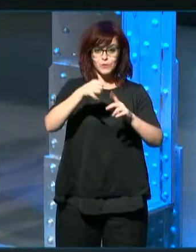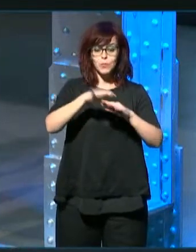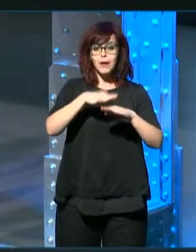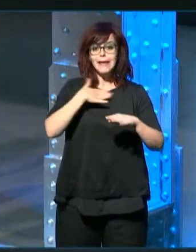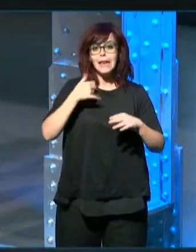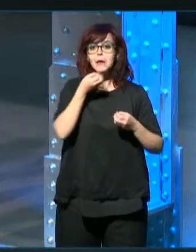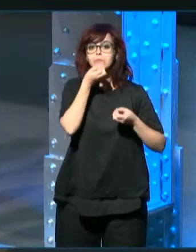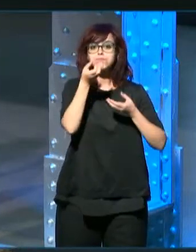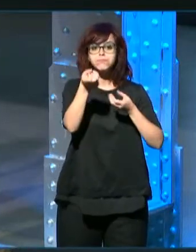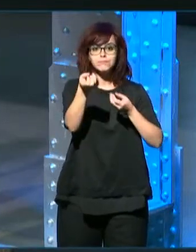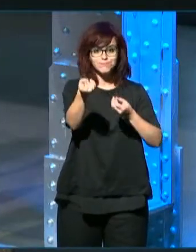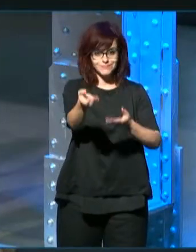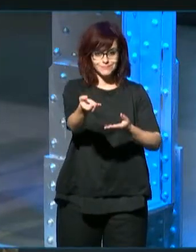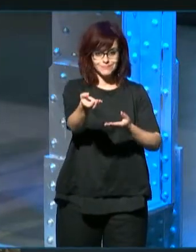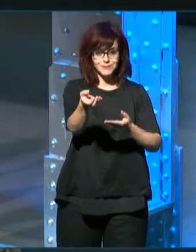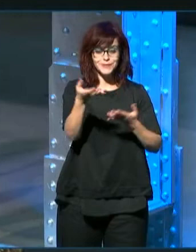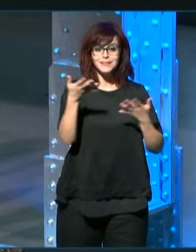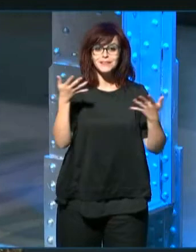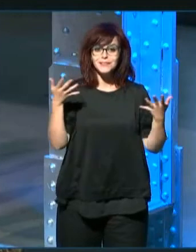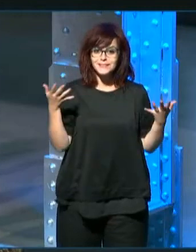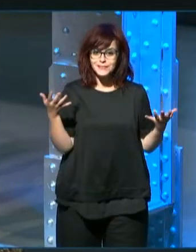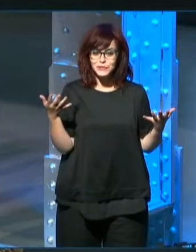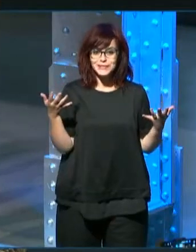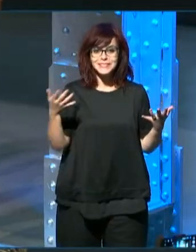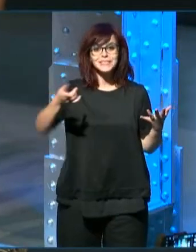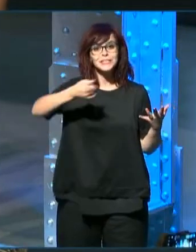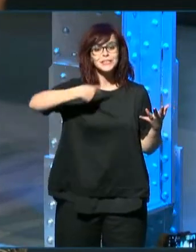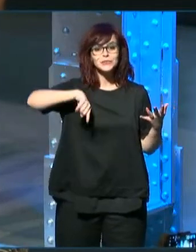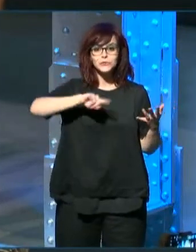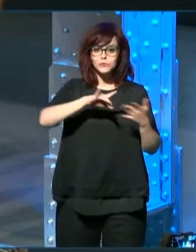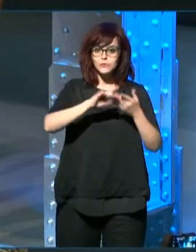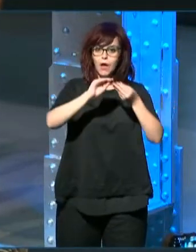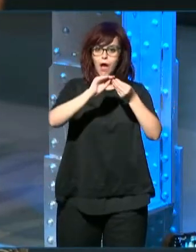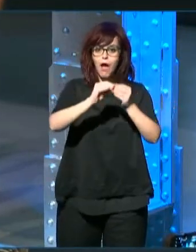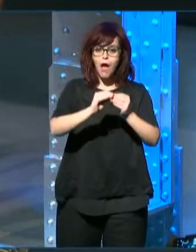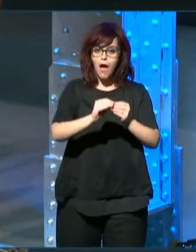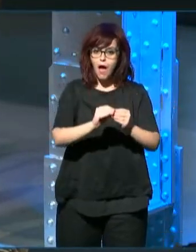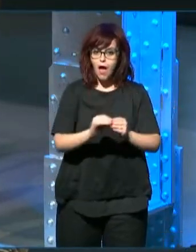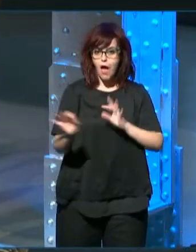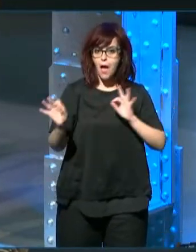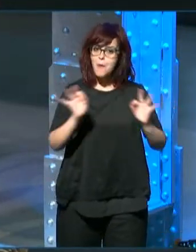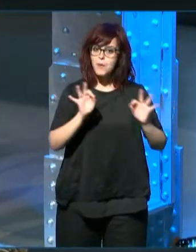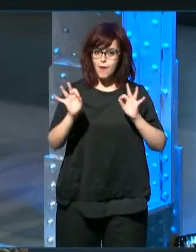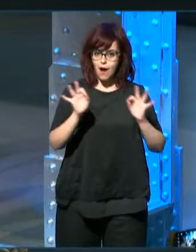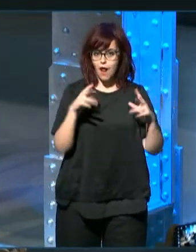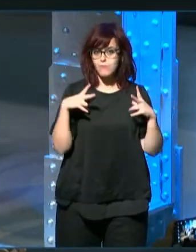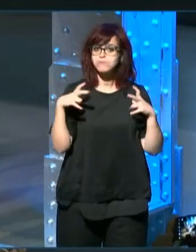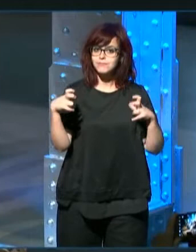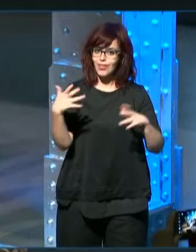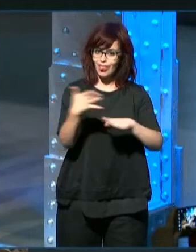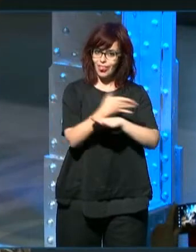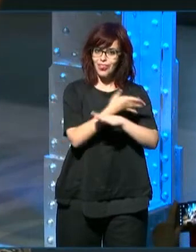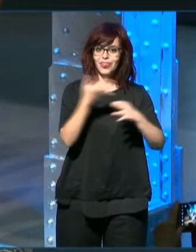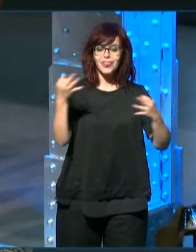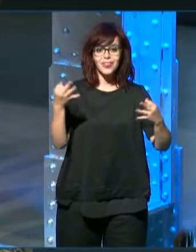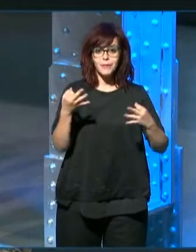decir. Entonces, claro, nosotros teníamos toda una labor de preparación previa con cada uno,